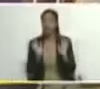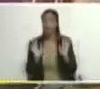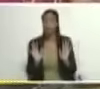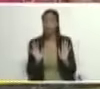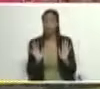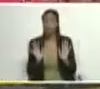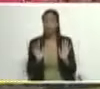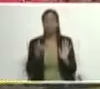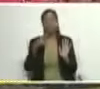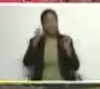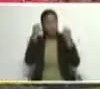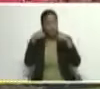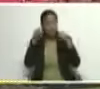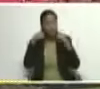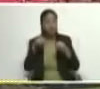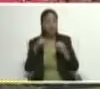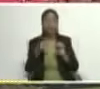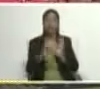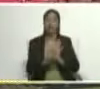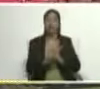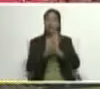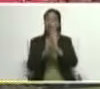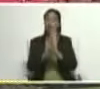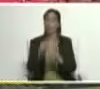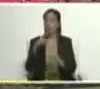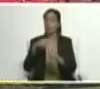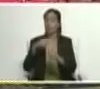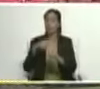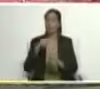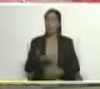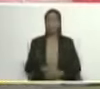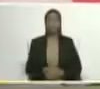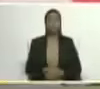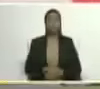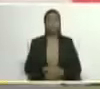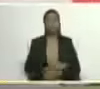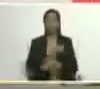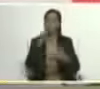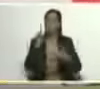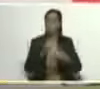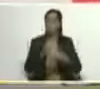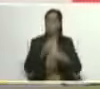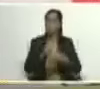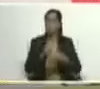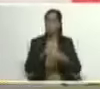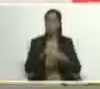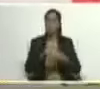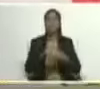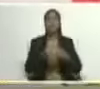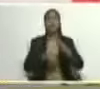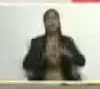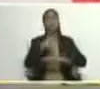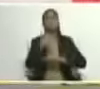y resultados exitosos. En quinto lugar, un programa especial